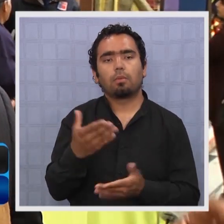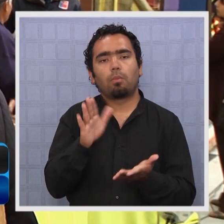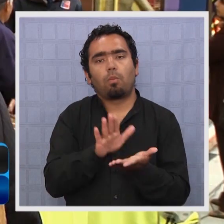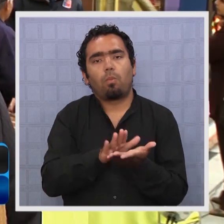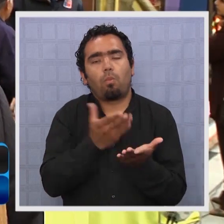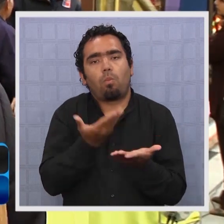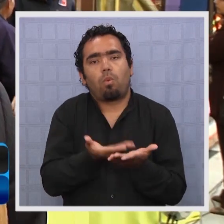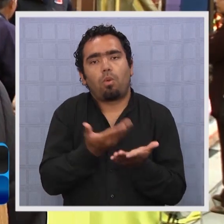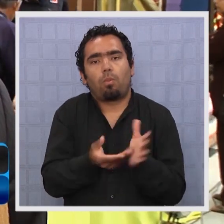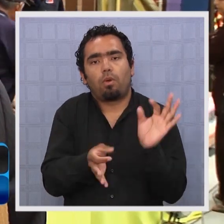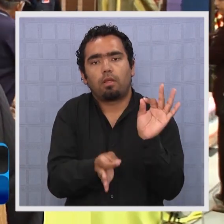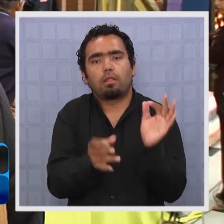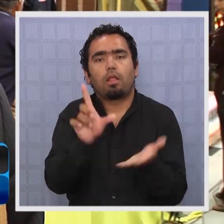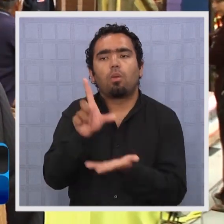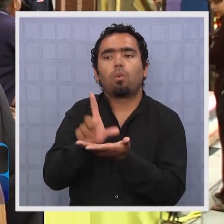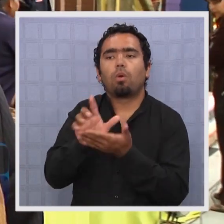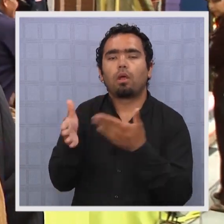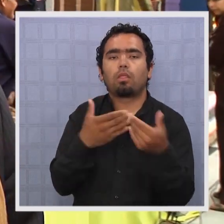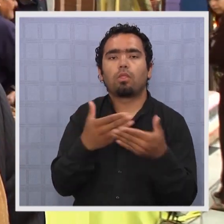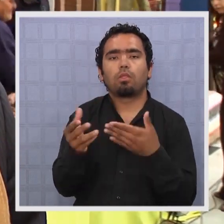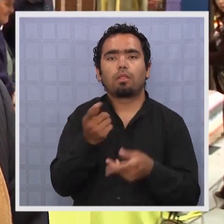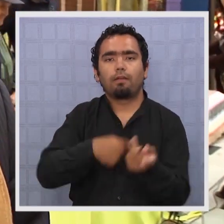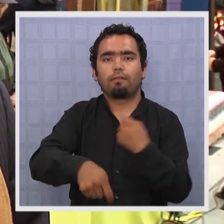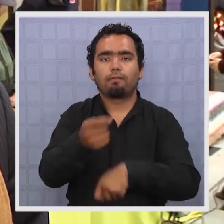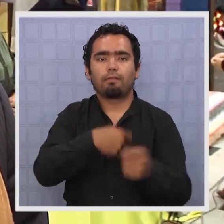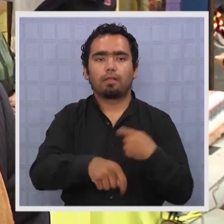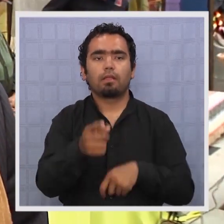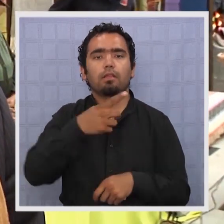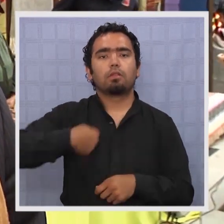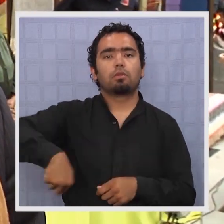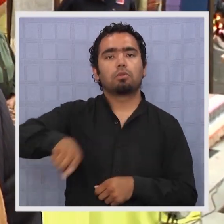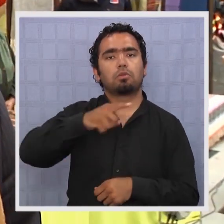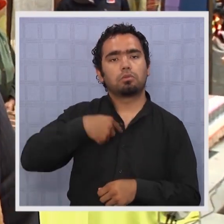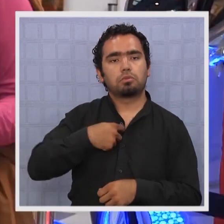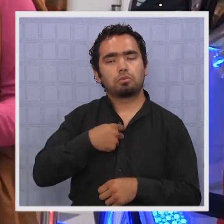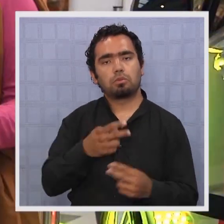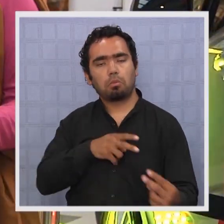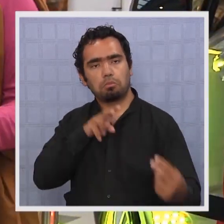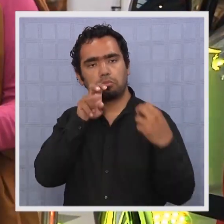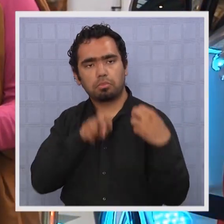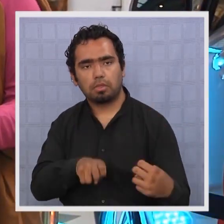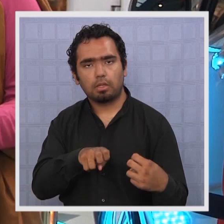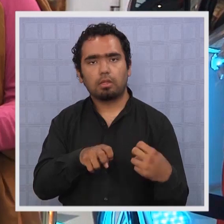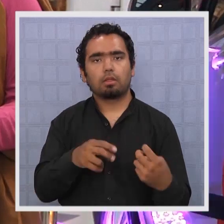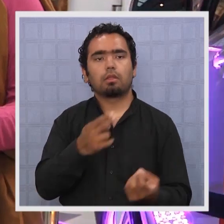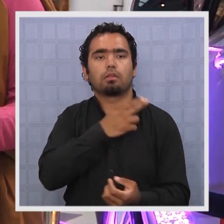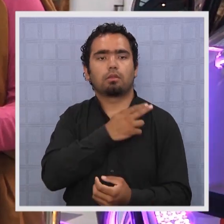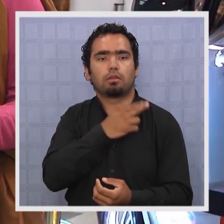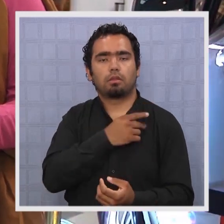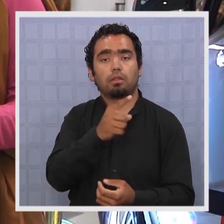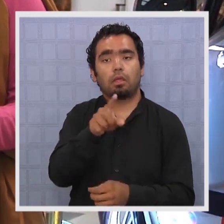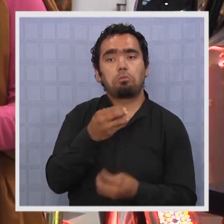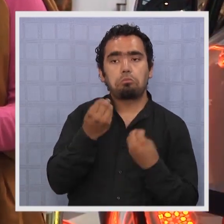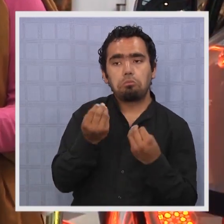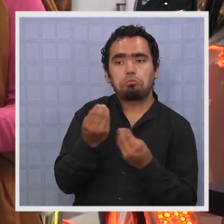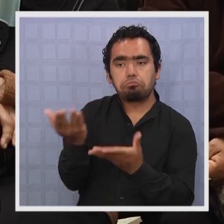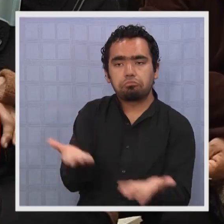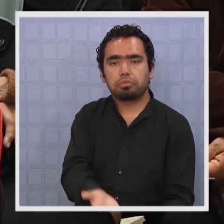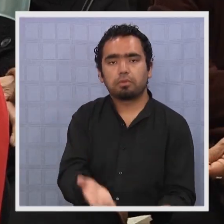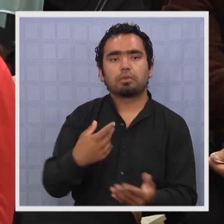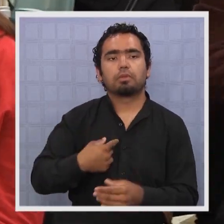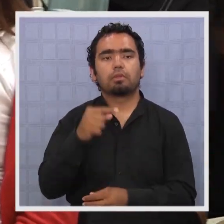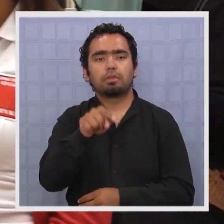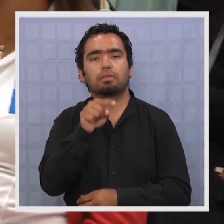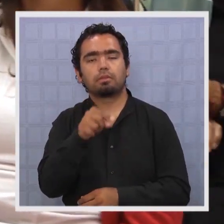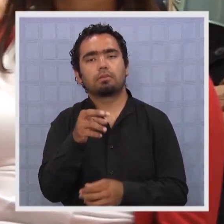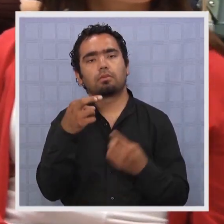espacio donde vender. Eso, entonces nosotros nos hemos acercado al gerente y él ha tenido buena disposición y ojalá que concretemos esa posibilidad de que